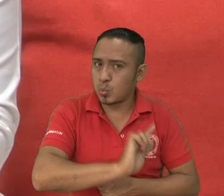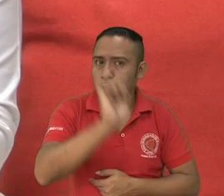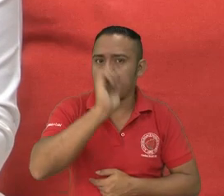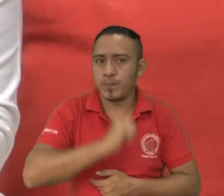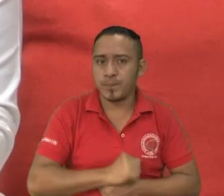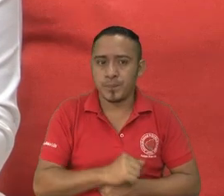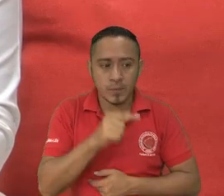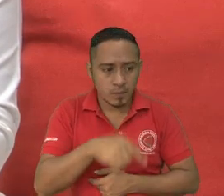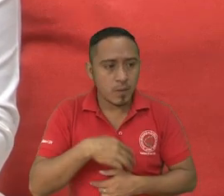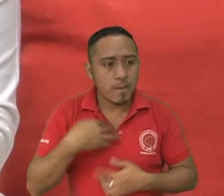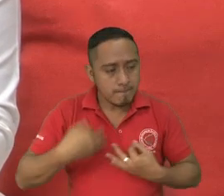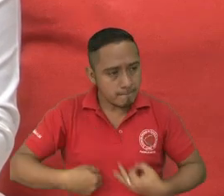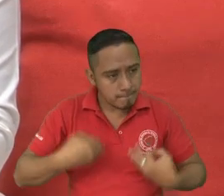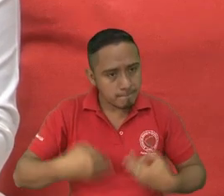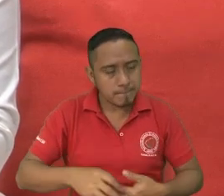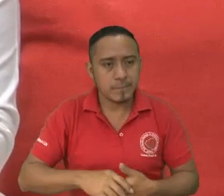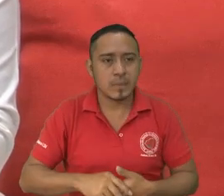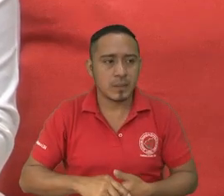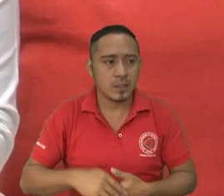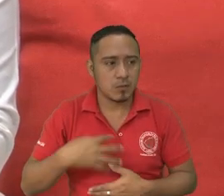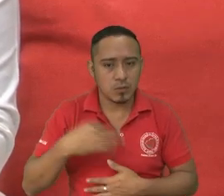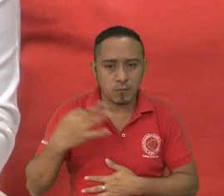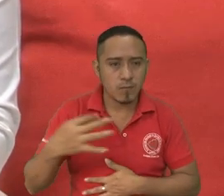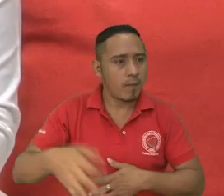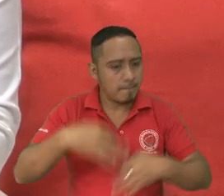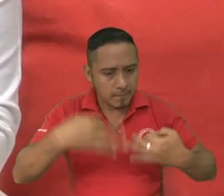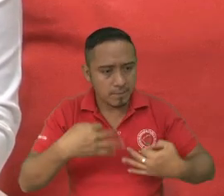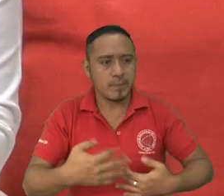no te vestiste bien, no te pusiste bien el uniforme.